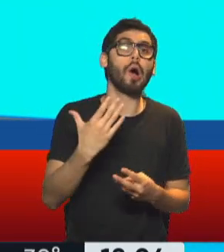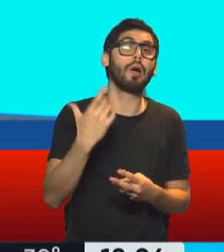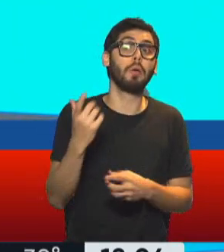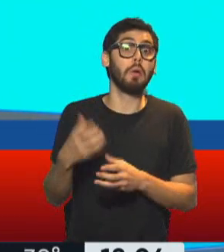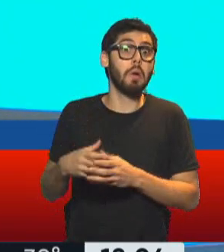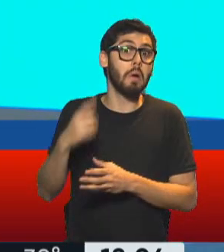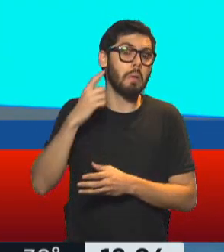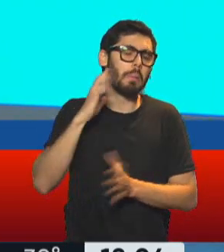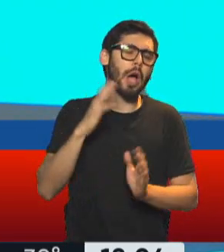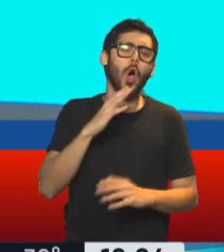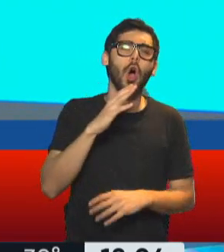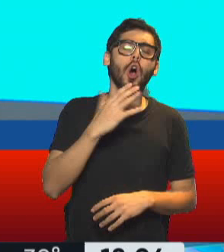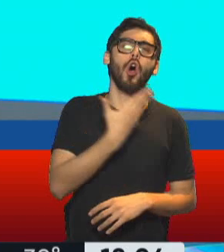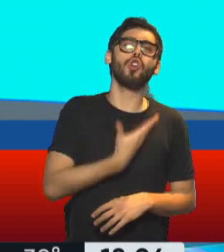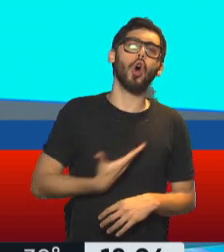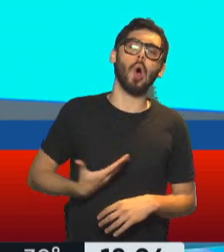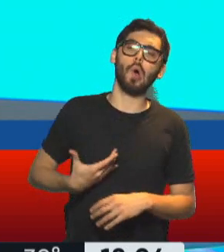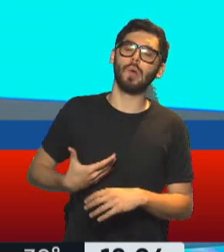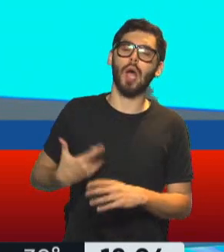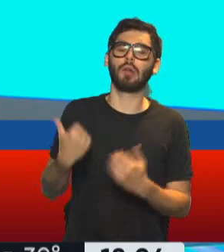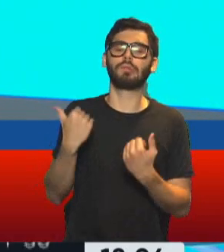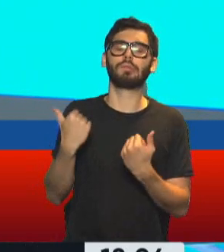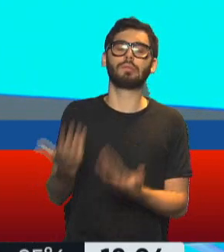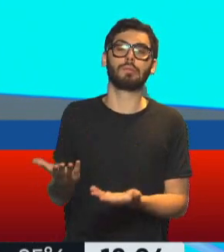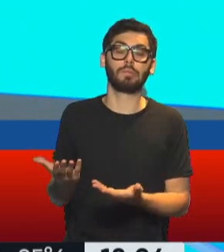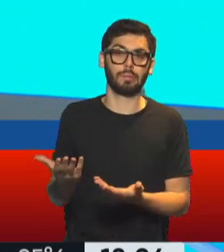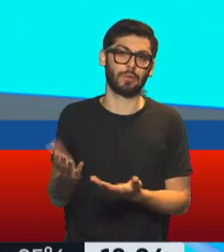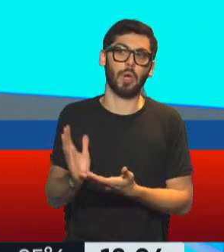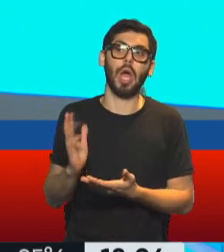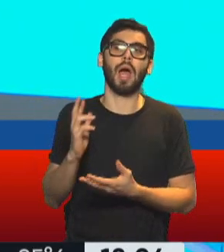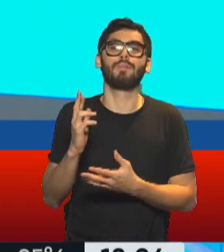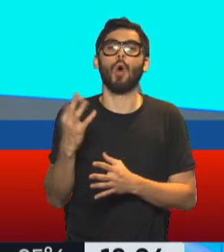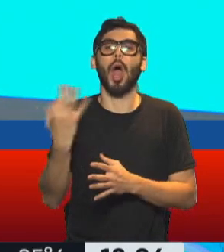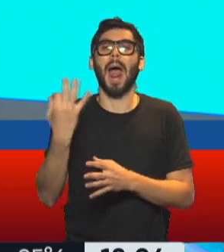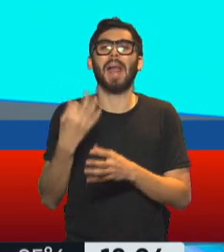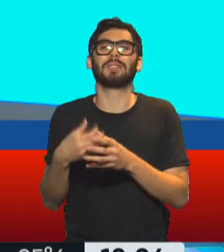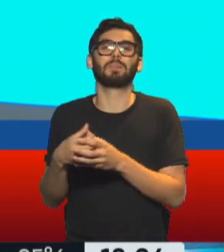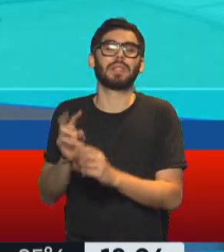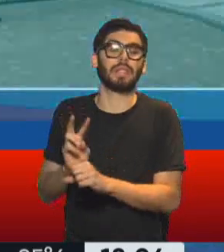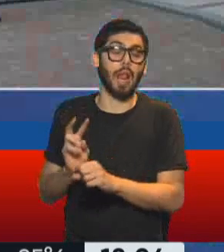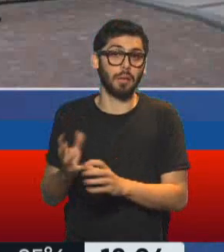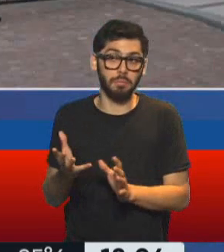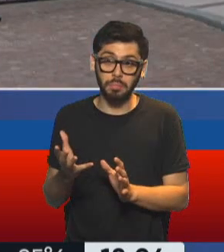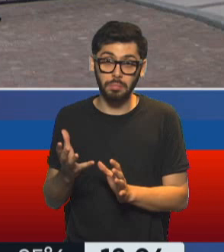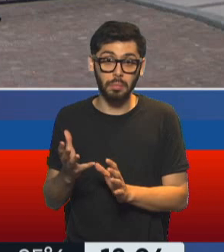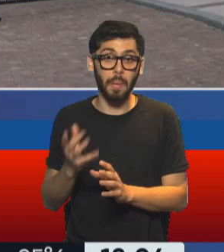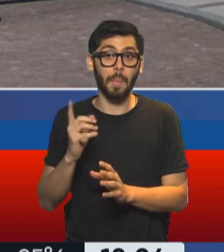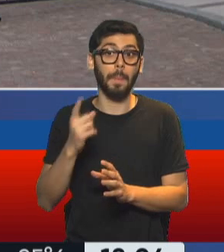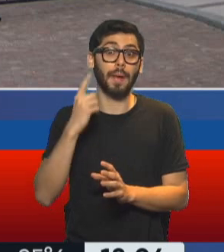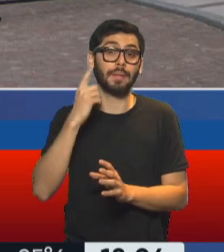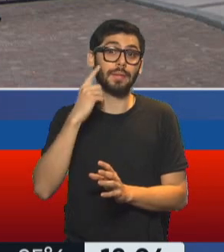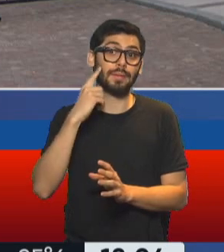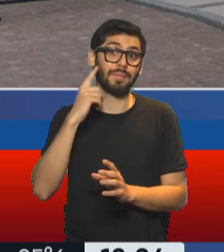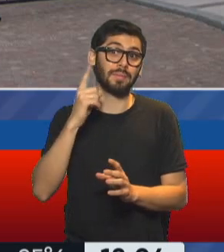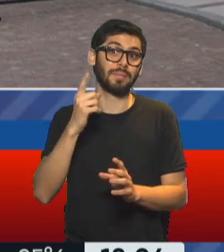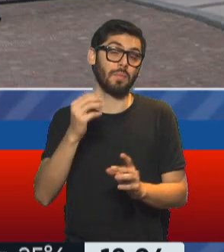o por lo menos le iba a permitir con el corredor sanitario. Se agarraban mucho de De La Cruz, del caso